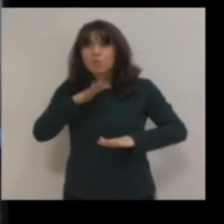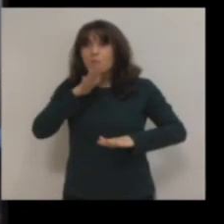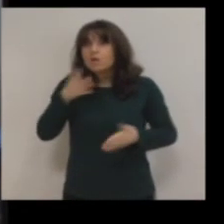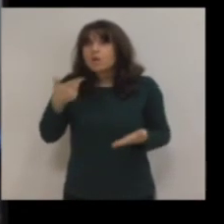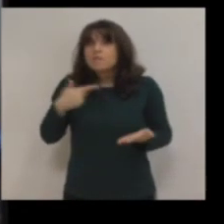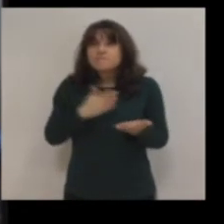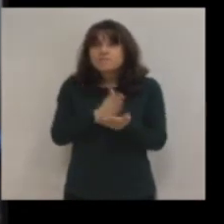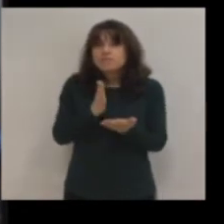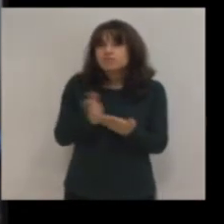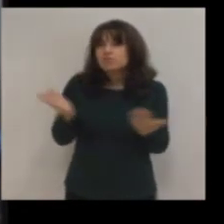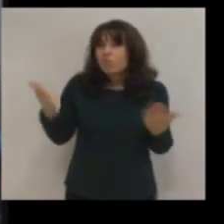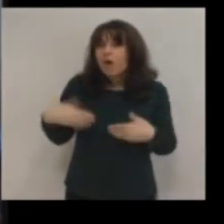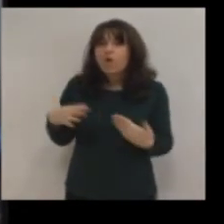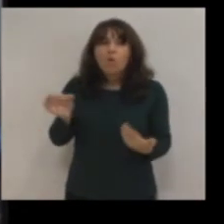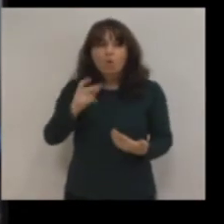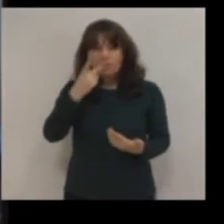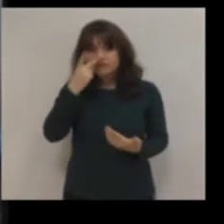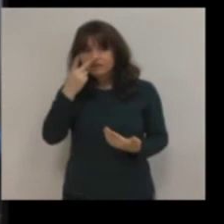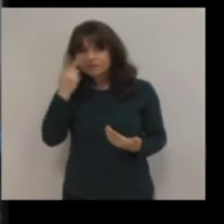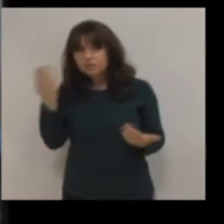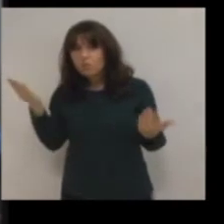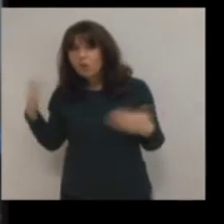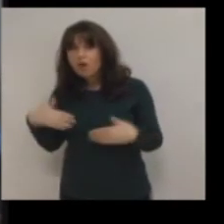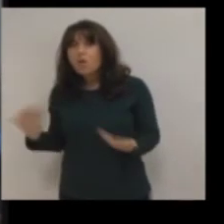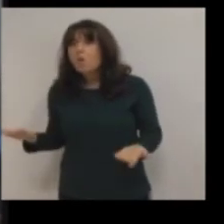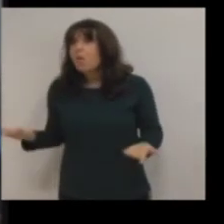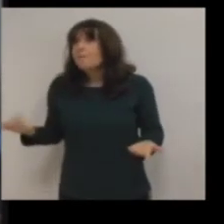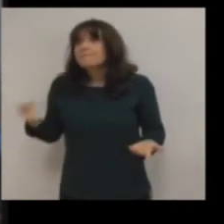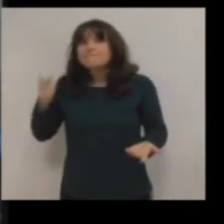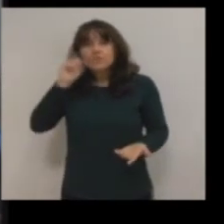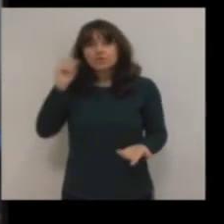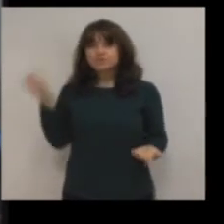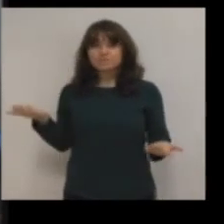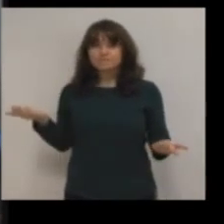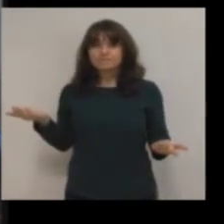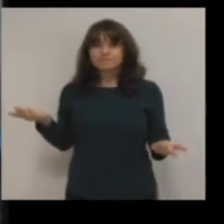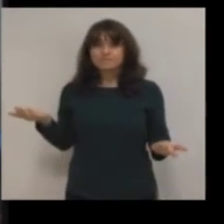hay los medios o que no hay el interés o que no hay no se sabe qué.